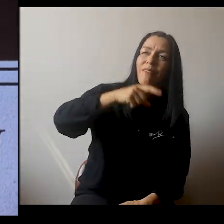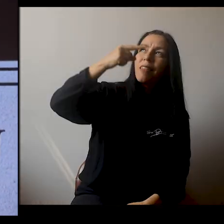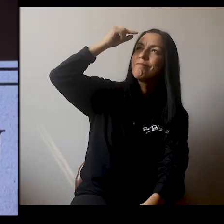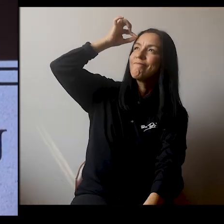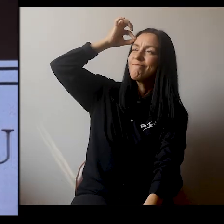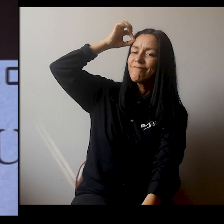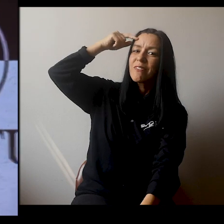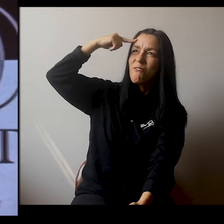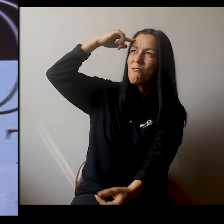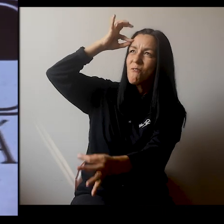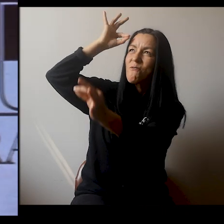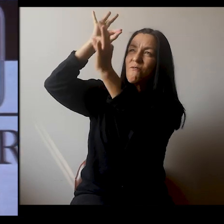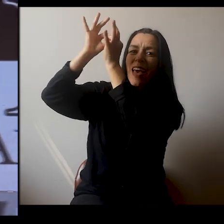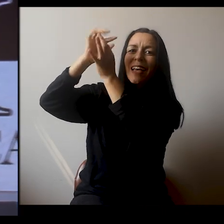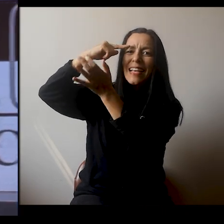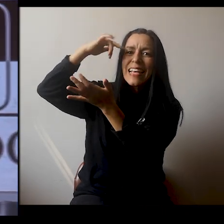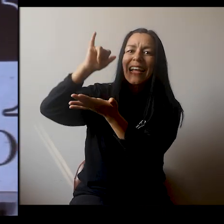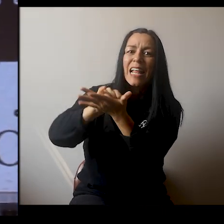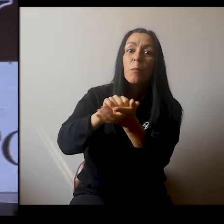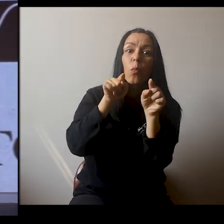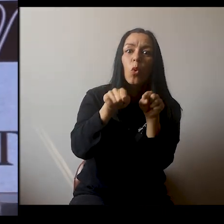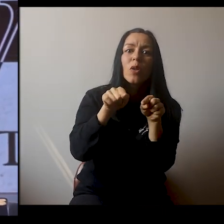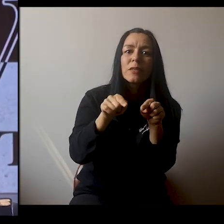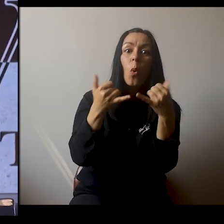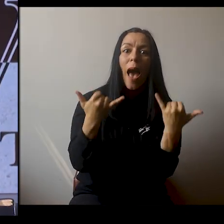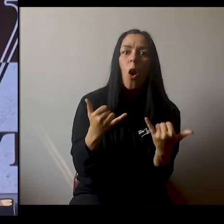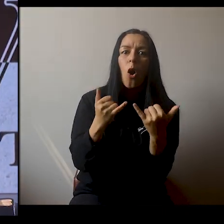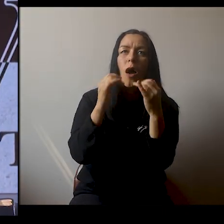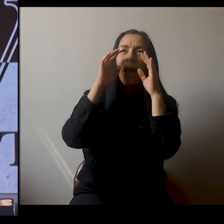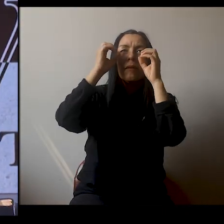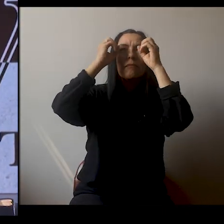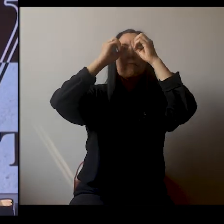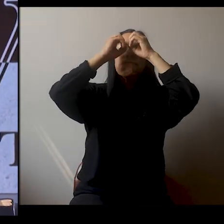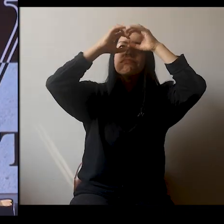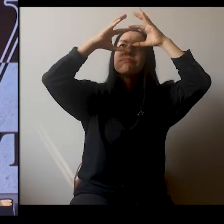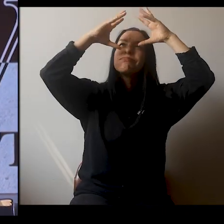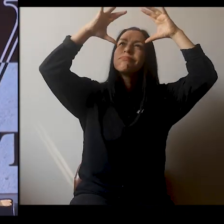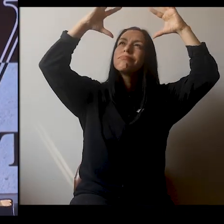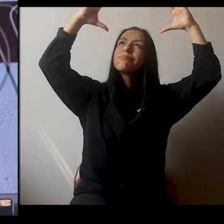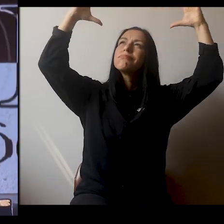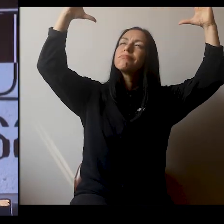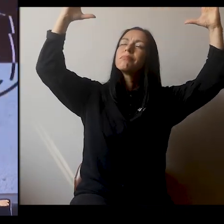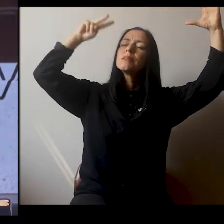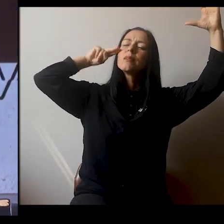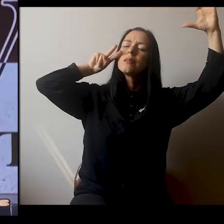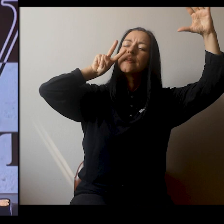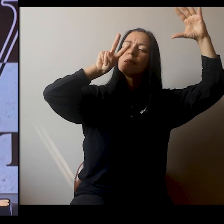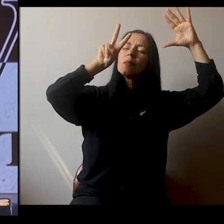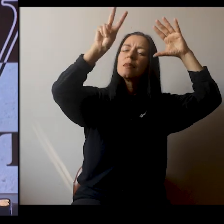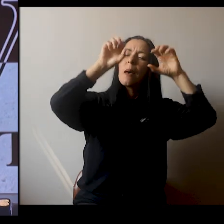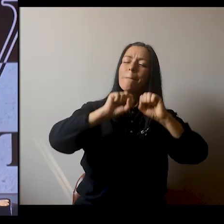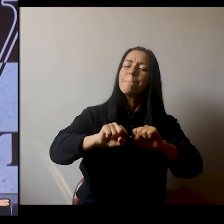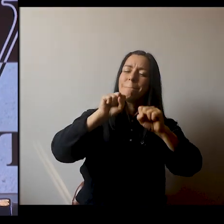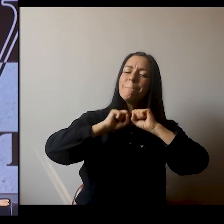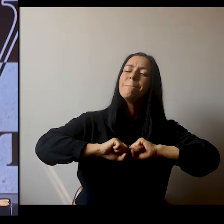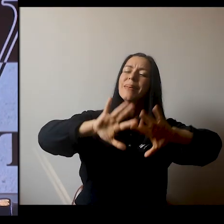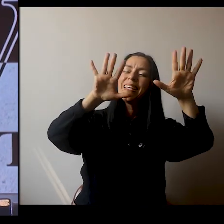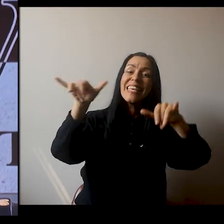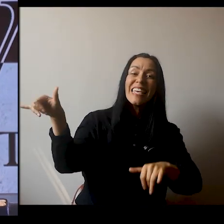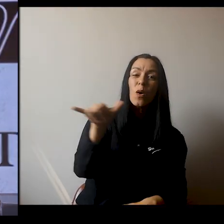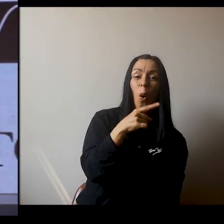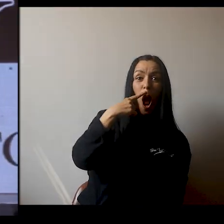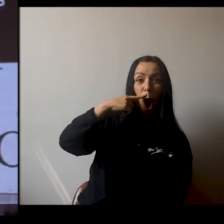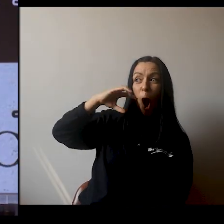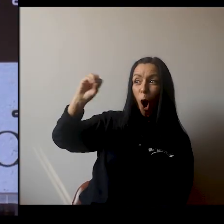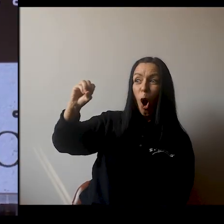que nosotros tenemos que creer. Por eso quiero que en este momento cierren sus ojos y visualicen ese milagro, así como